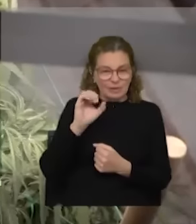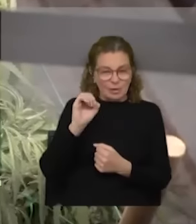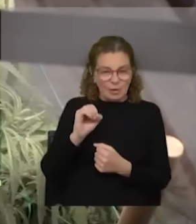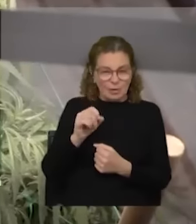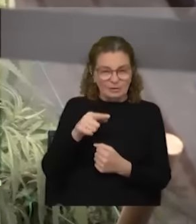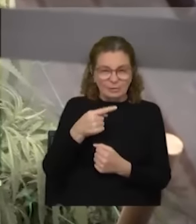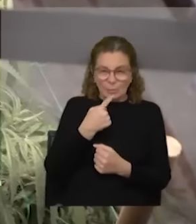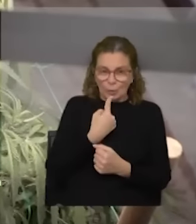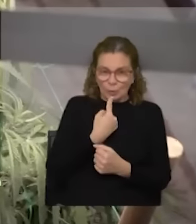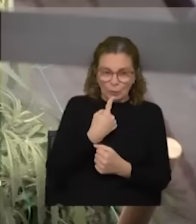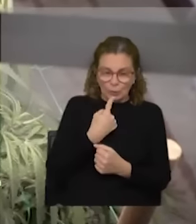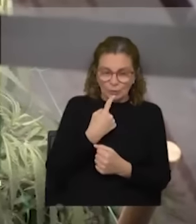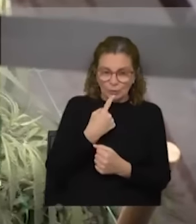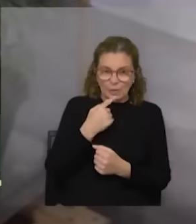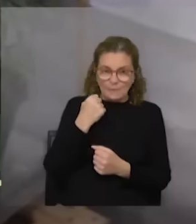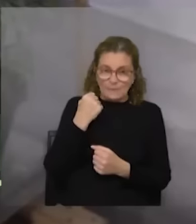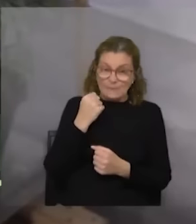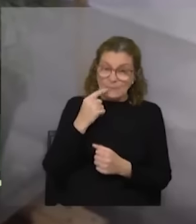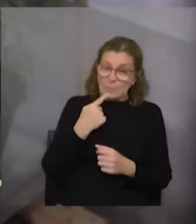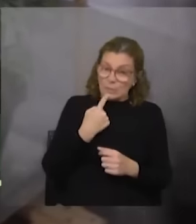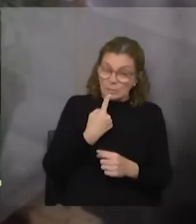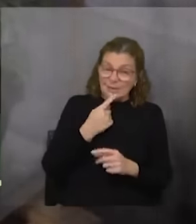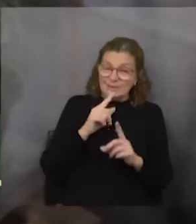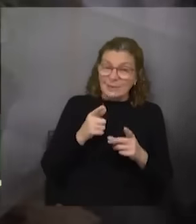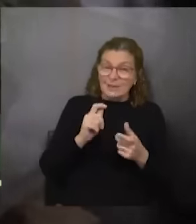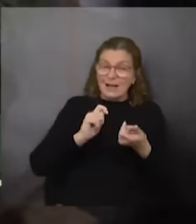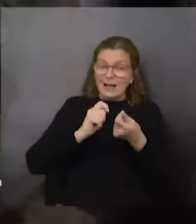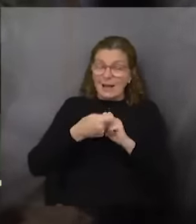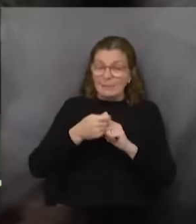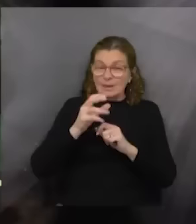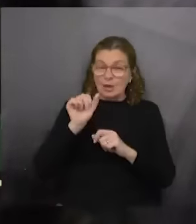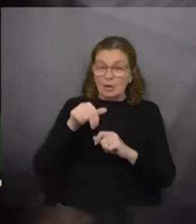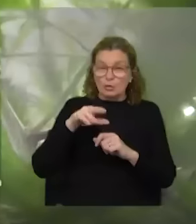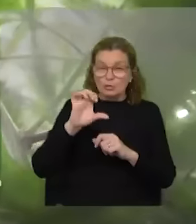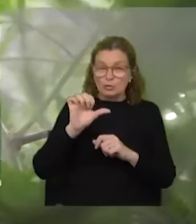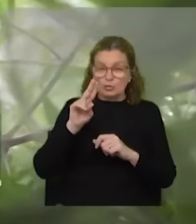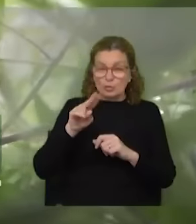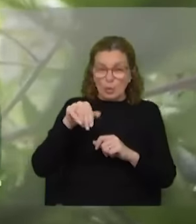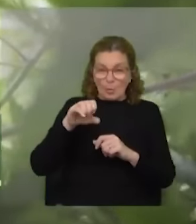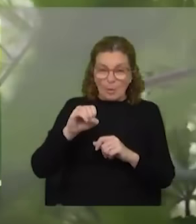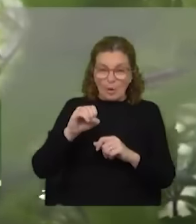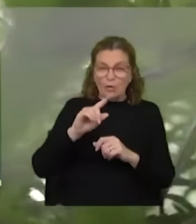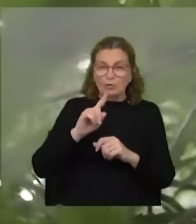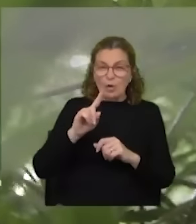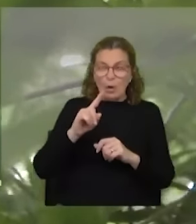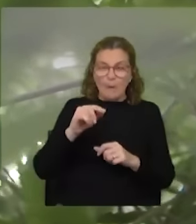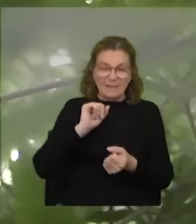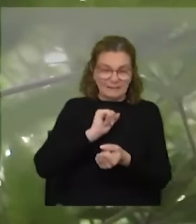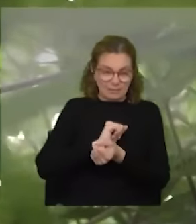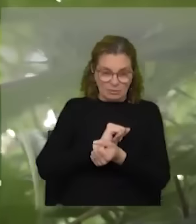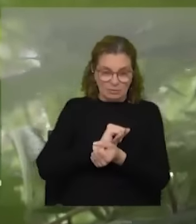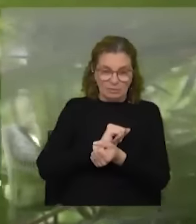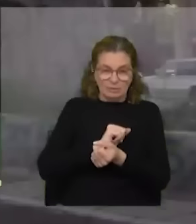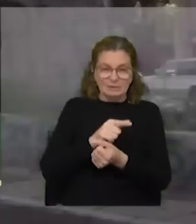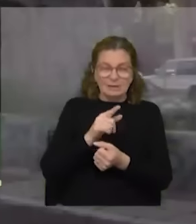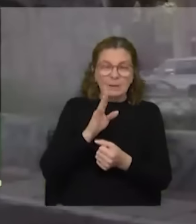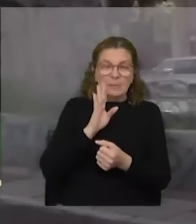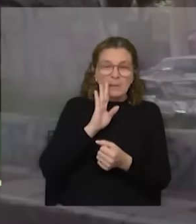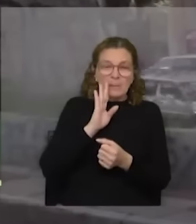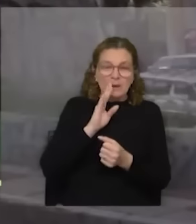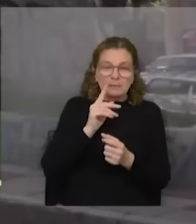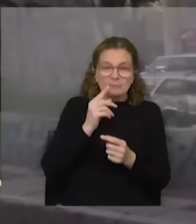incierto como alarmante a el delito de consumo que no tiene pena de prisión pero sí es un delito no en en el caso de la mamá se logró El